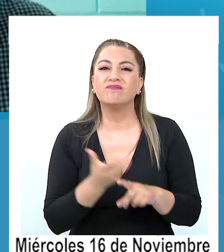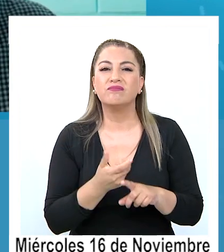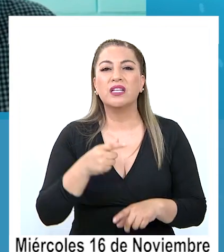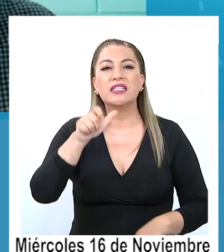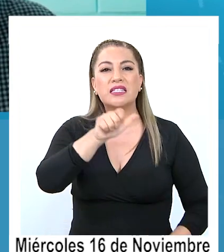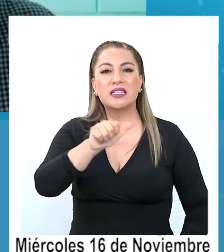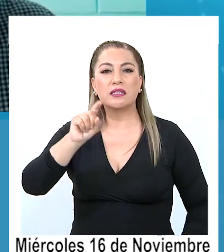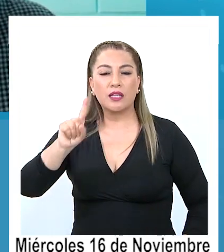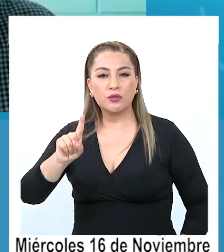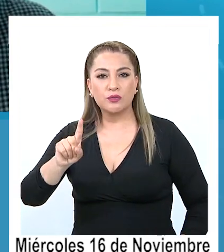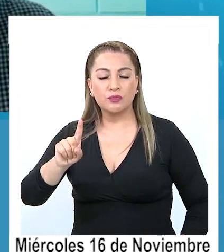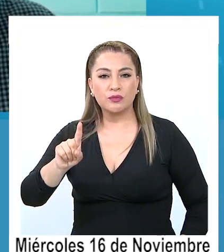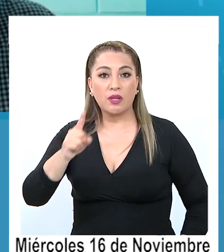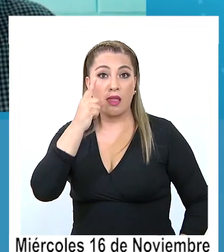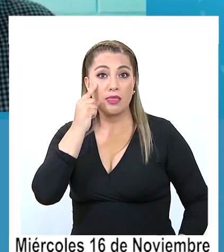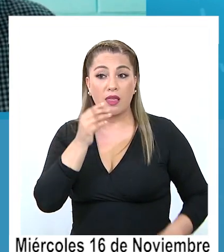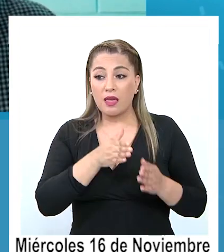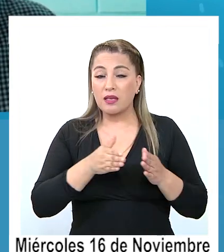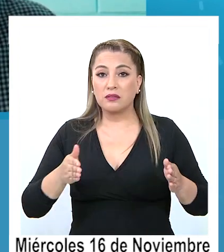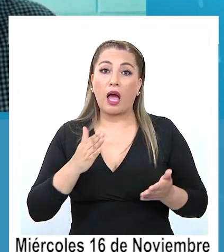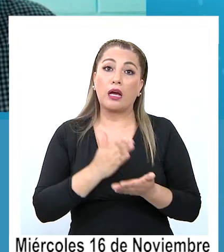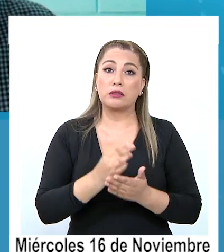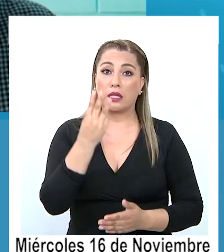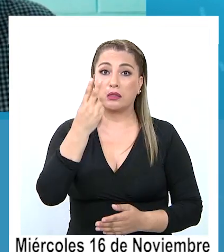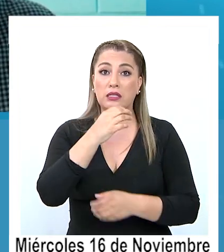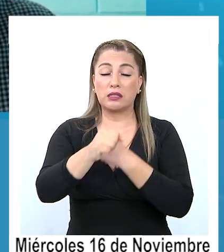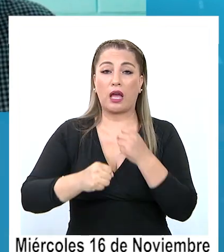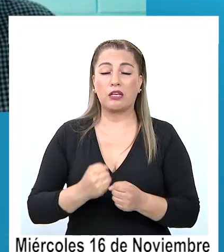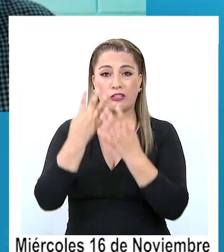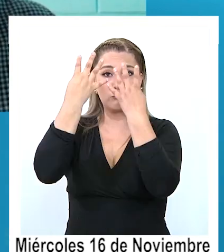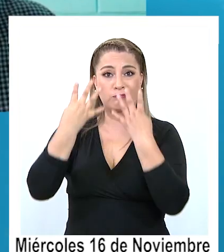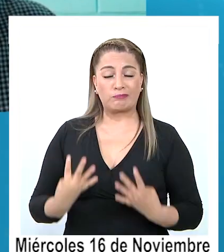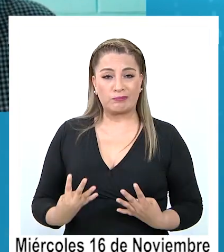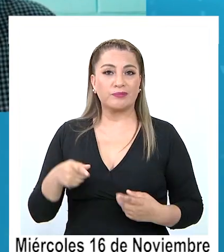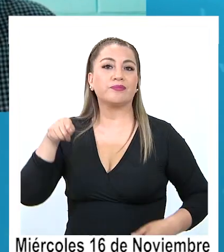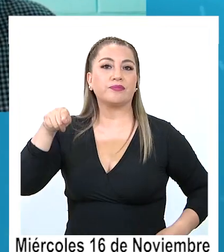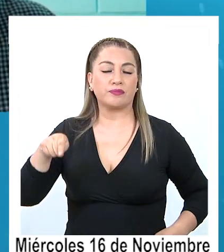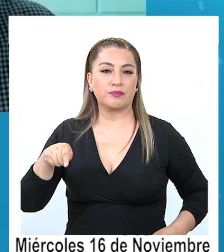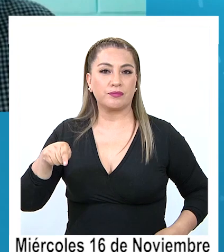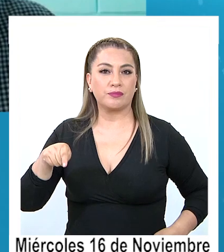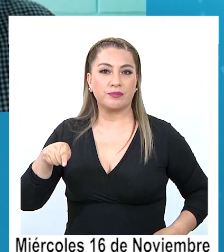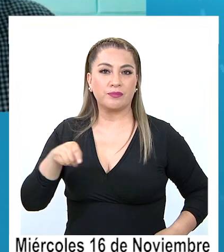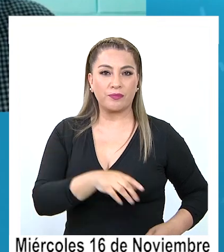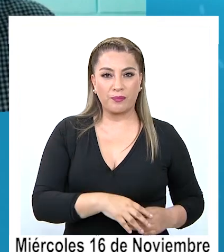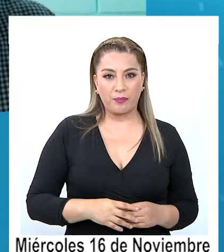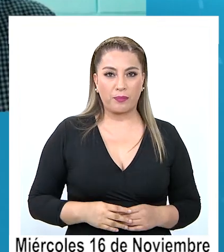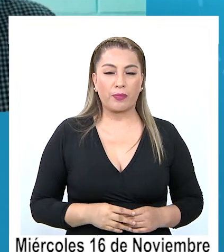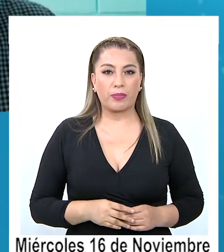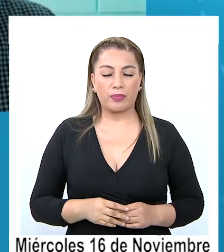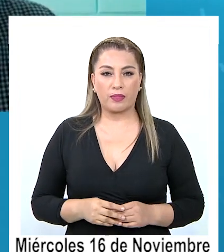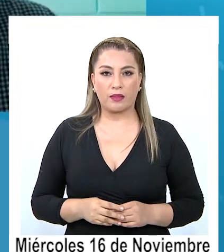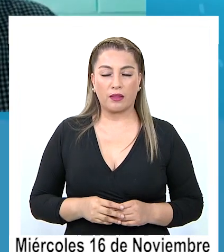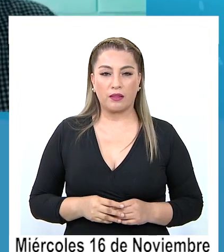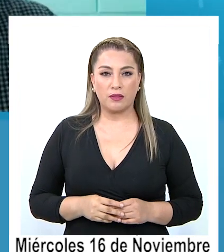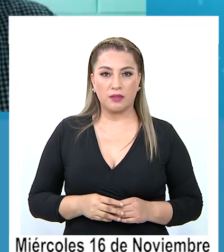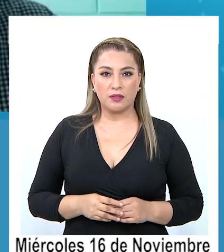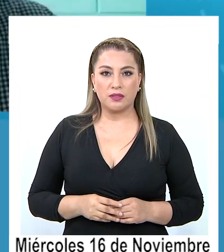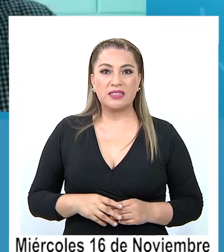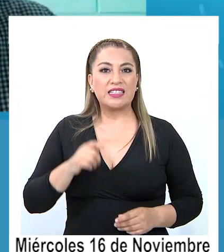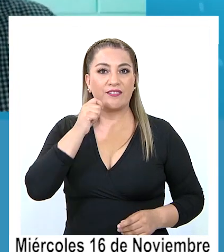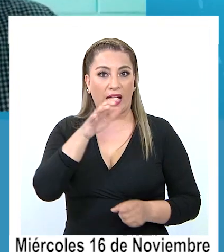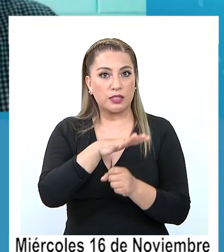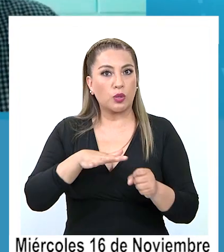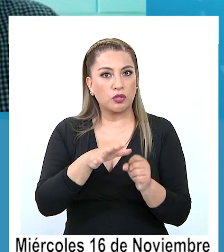pena de 61 días a 3 años de presidio menor, el grado mínimo y medio. O sea, se agrava, digamos,